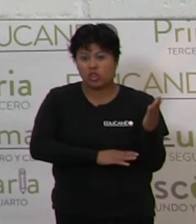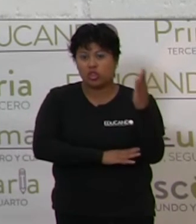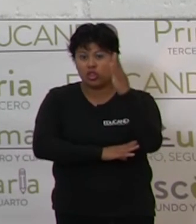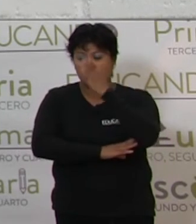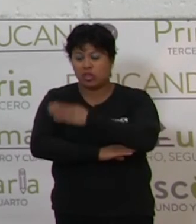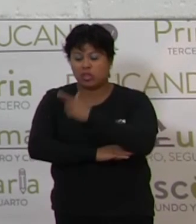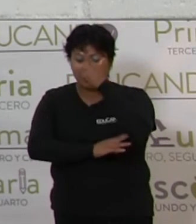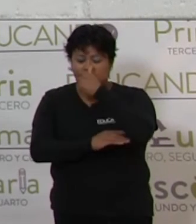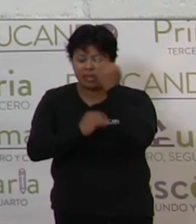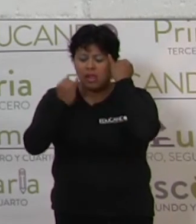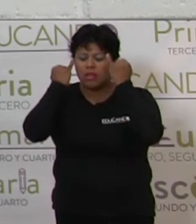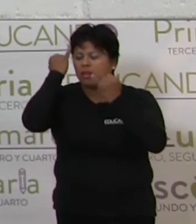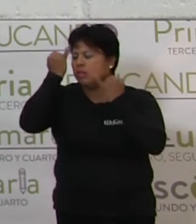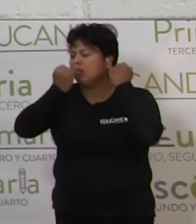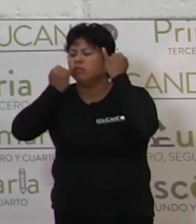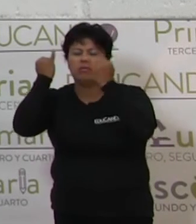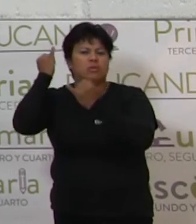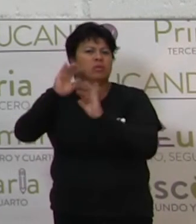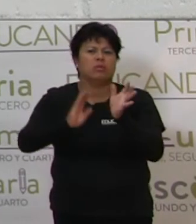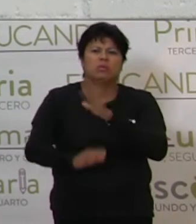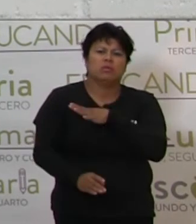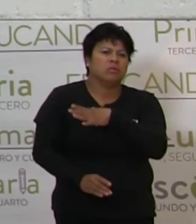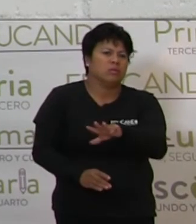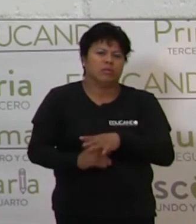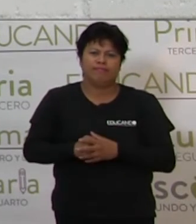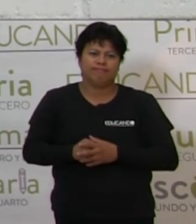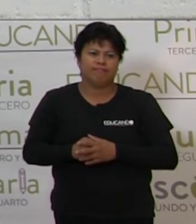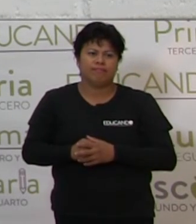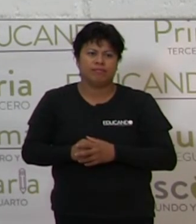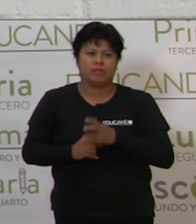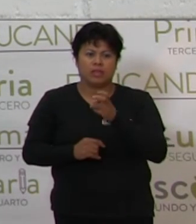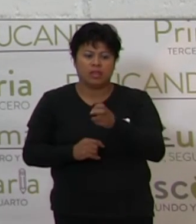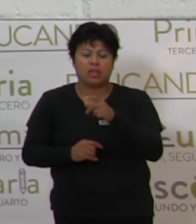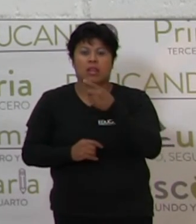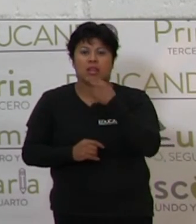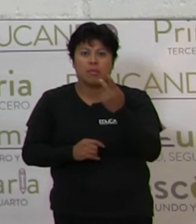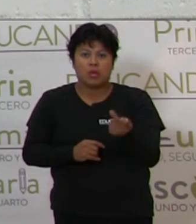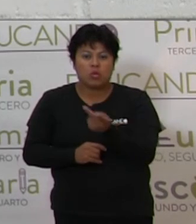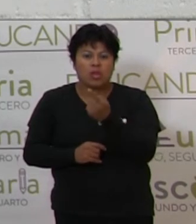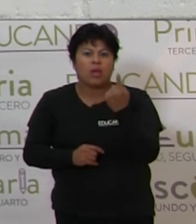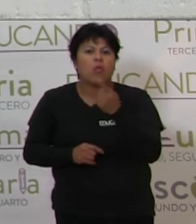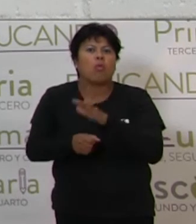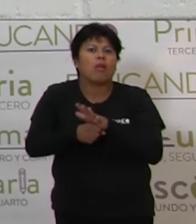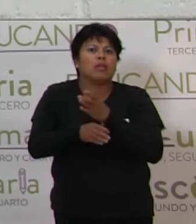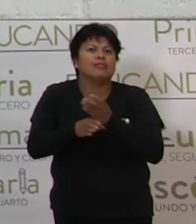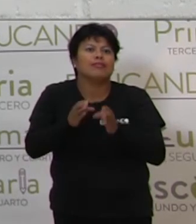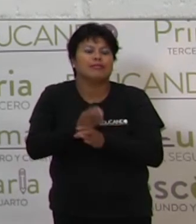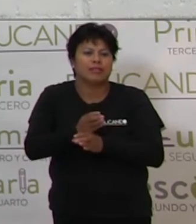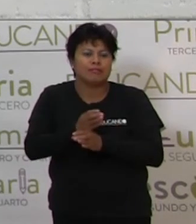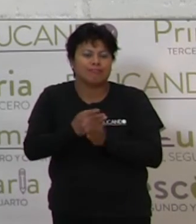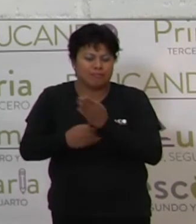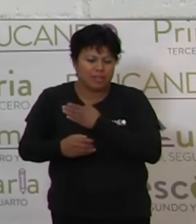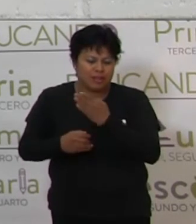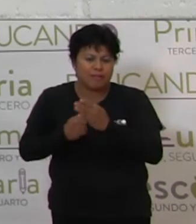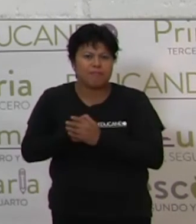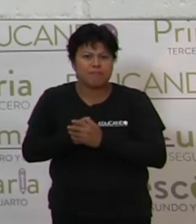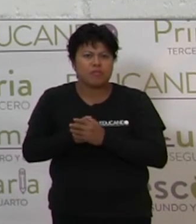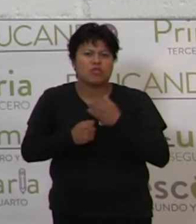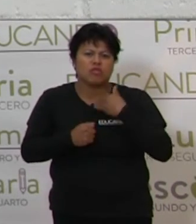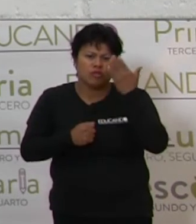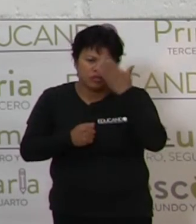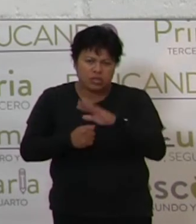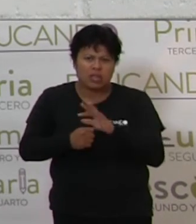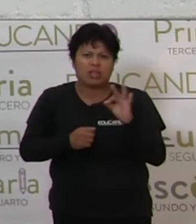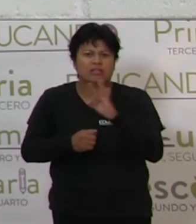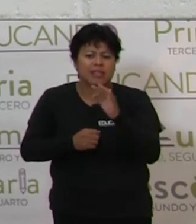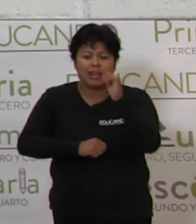Estaría toda la noche imaginando cosas. El tabernero le preguntó qué clase de cosas. Bueno, quizá